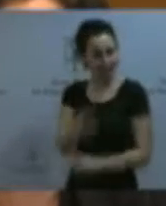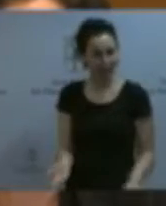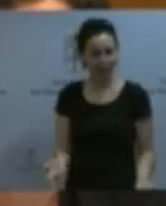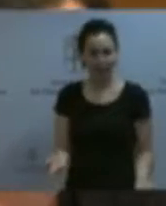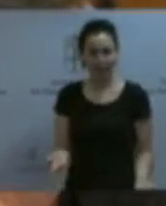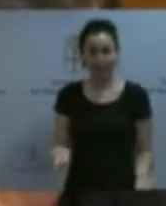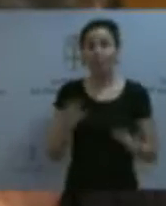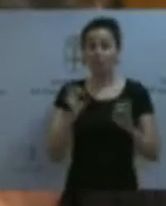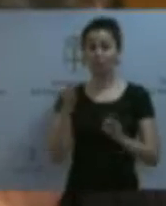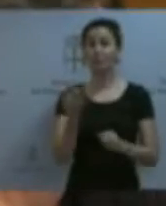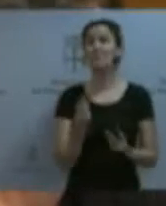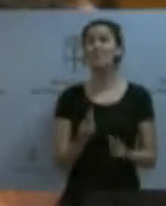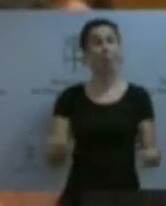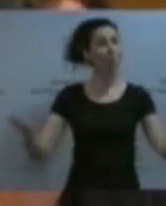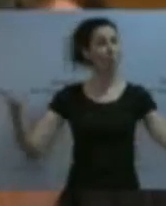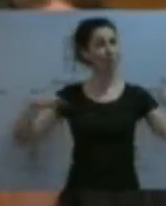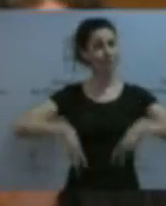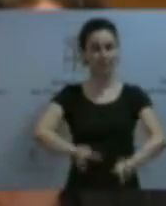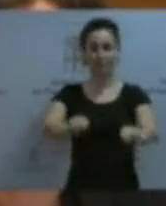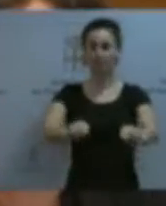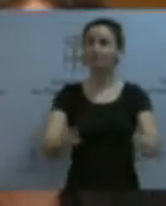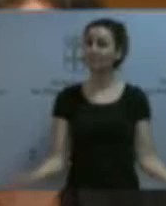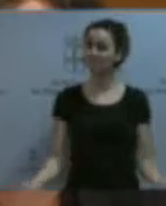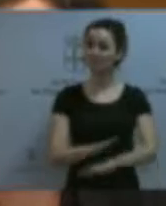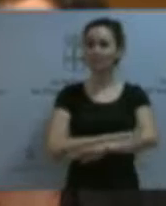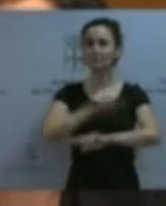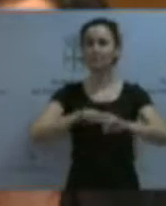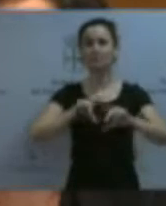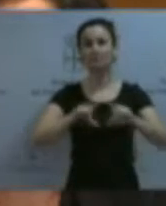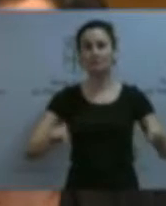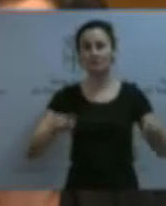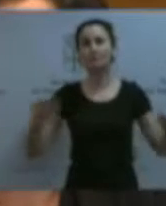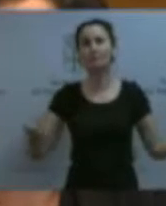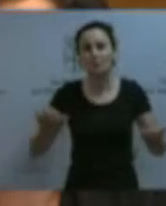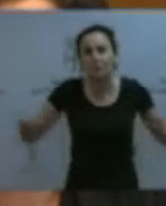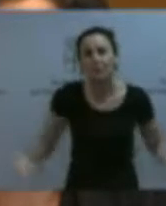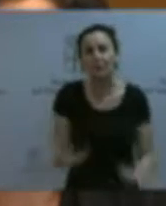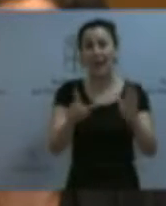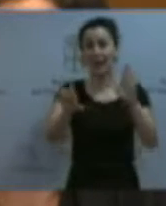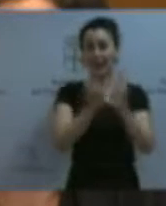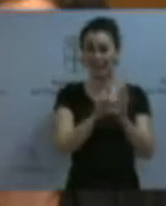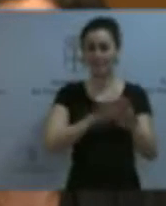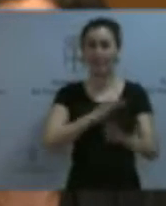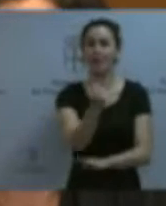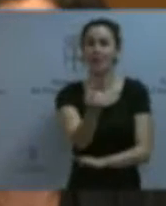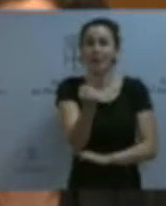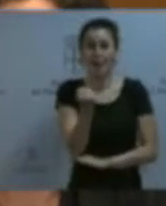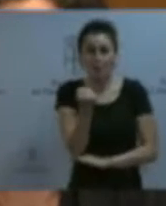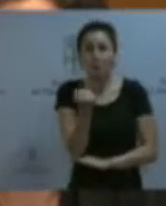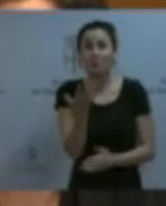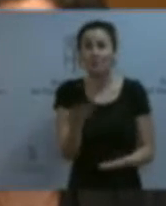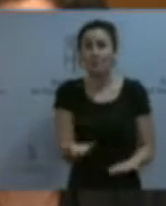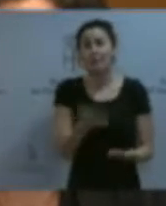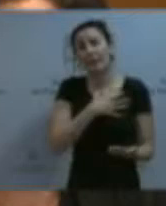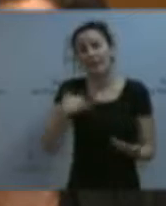obligación de terminar con él. Desde el Gobierno del Principado de Asturias han promulgado leyes en las que ampararse para